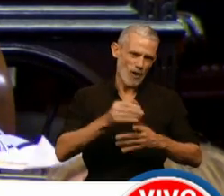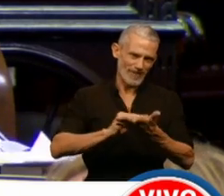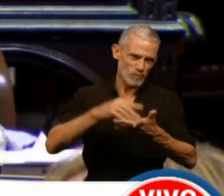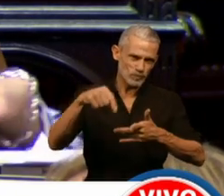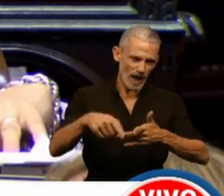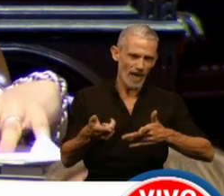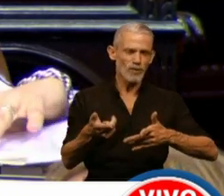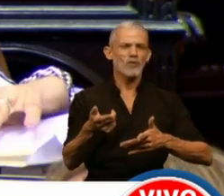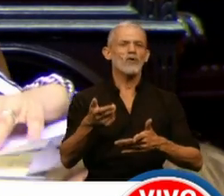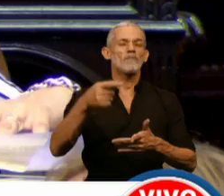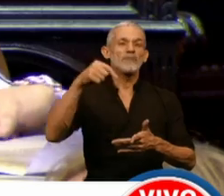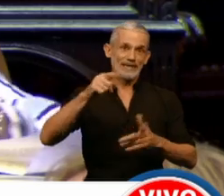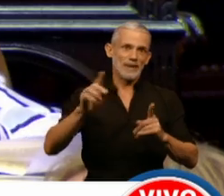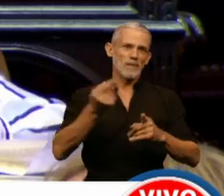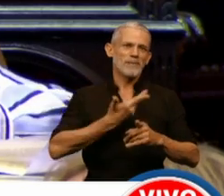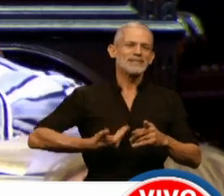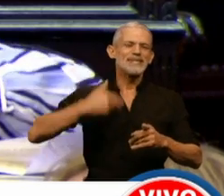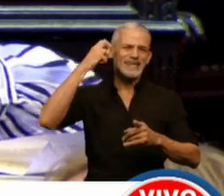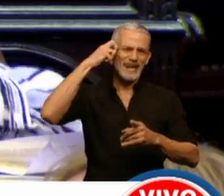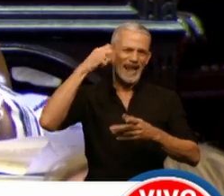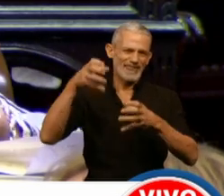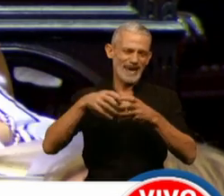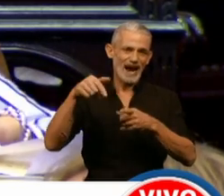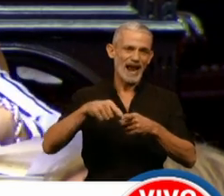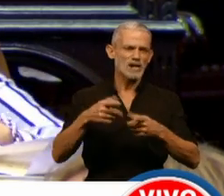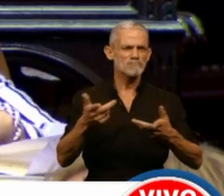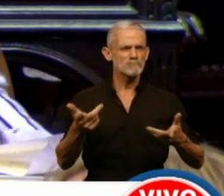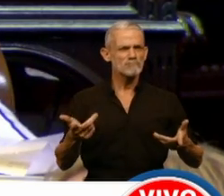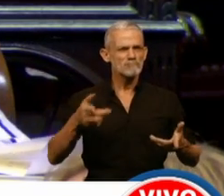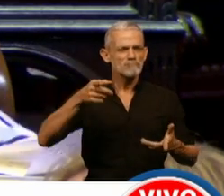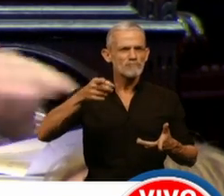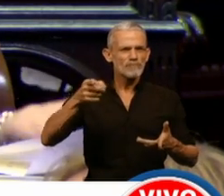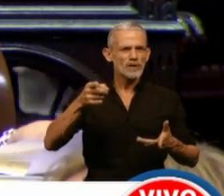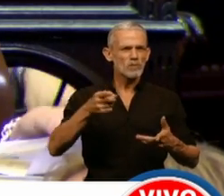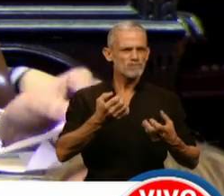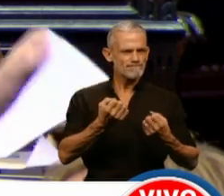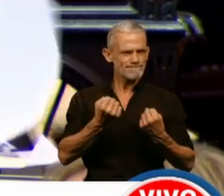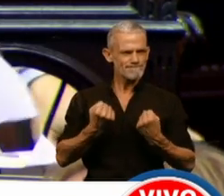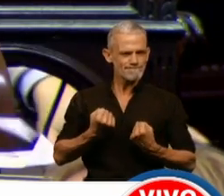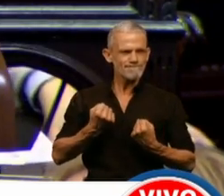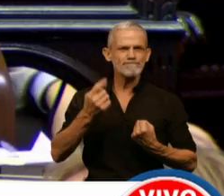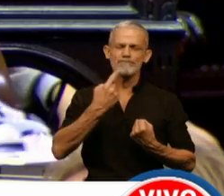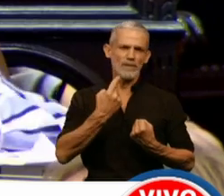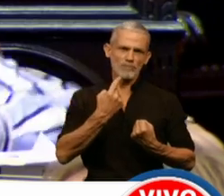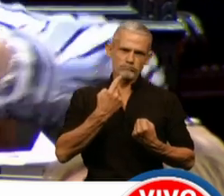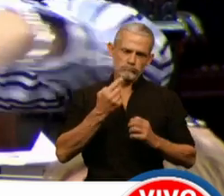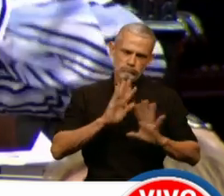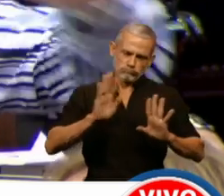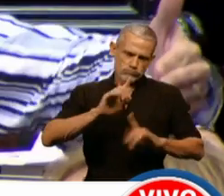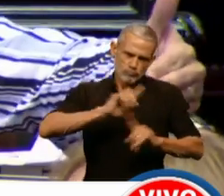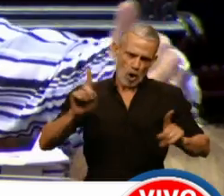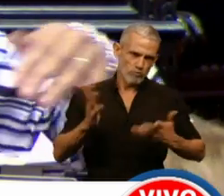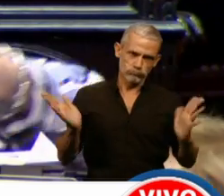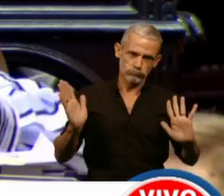además presidente de la unión cívica radical en una actitud muy muy a derrida este dijo que no podía hacer de hecho